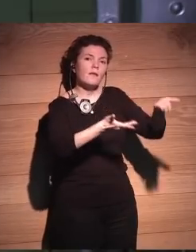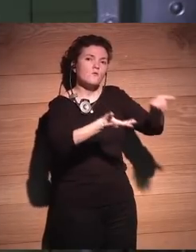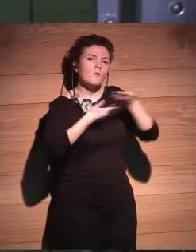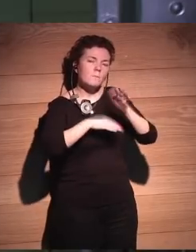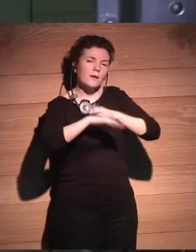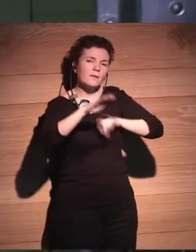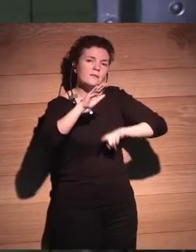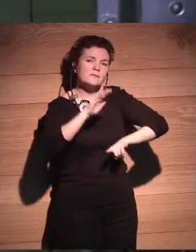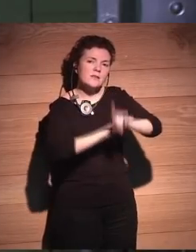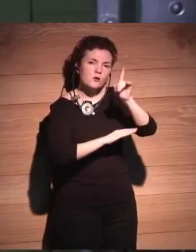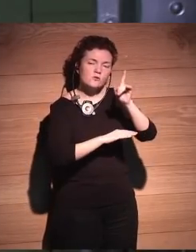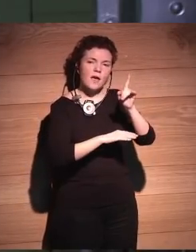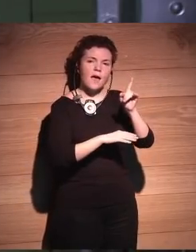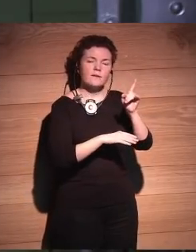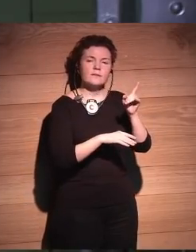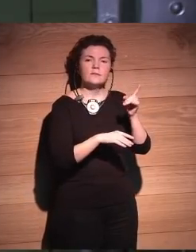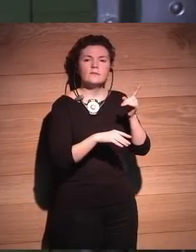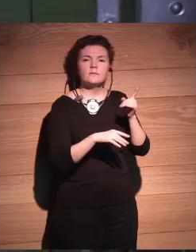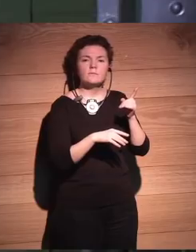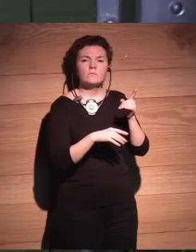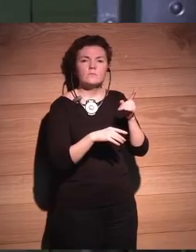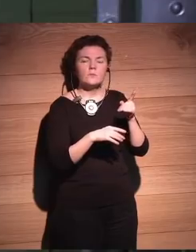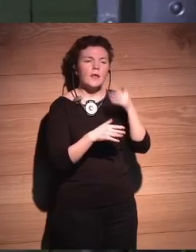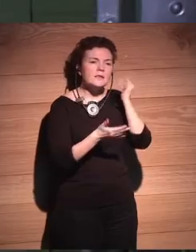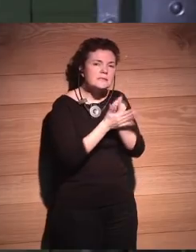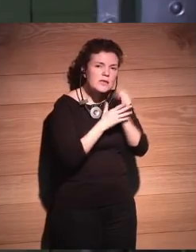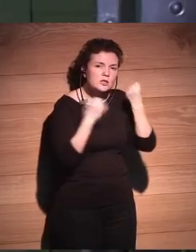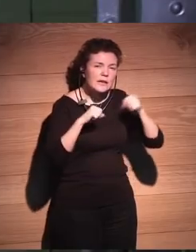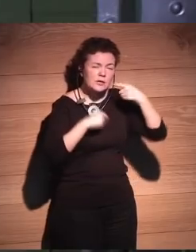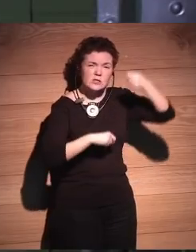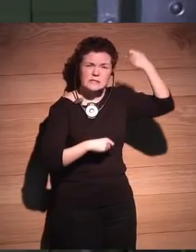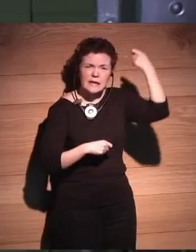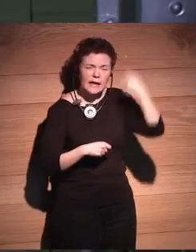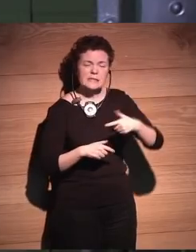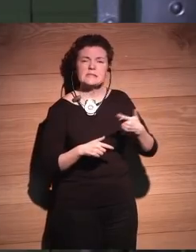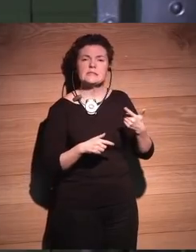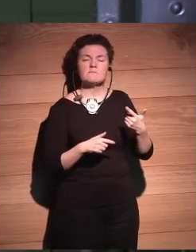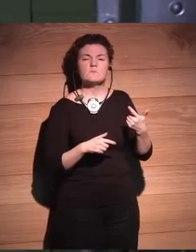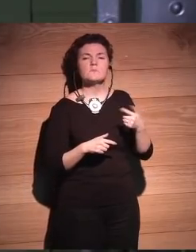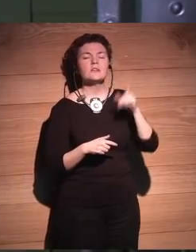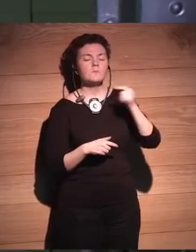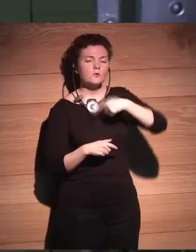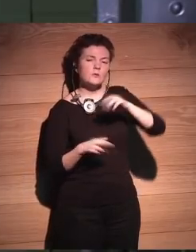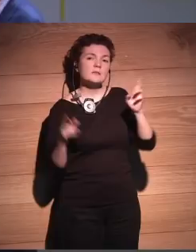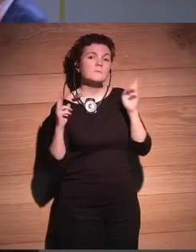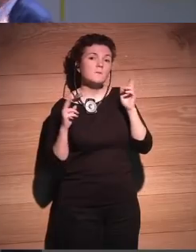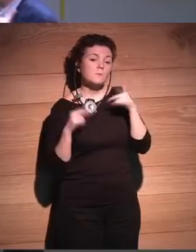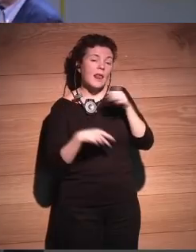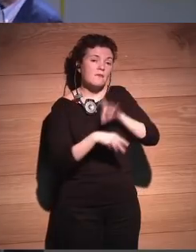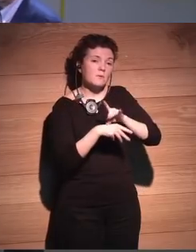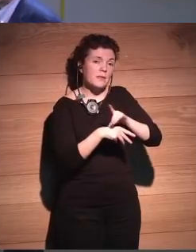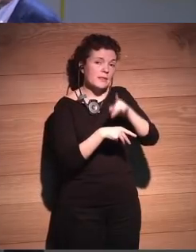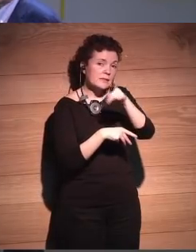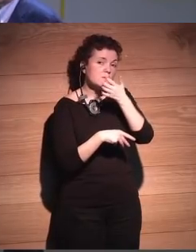a desarrollar biovectores, ensayos clínicos que son carísimos y también esperamos que para esta enfermedad,